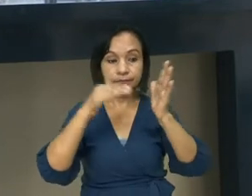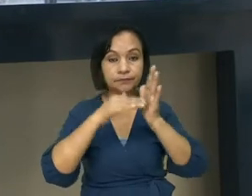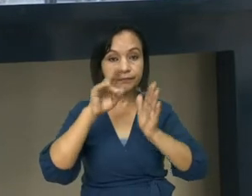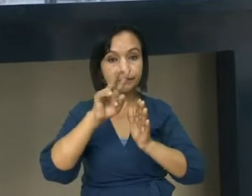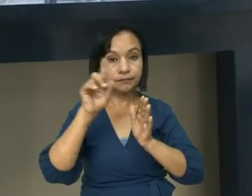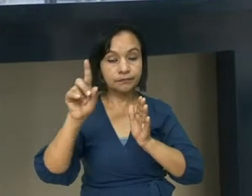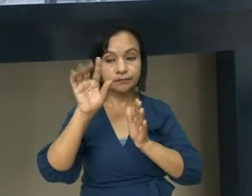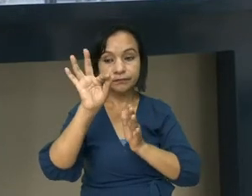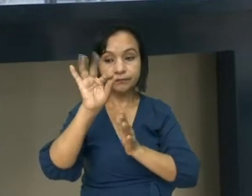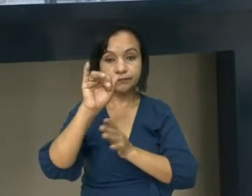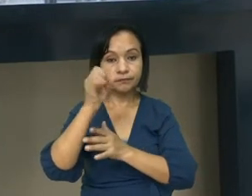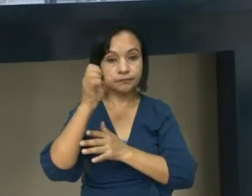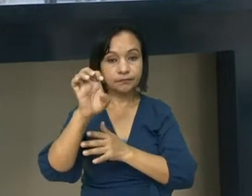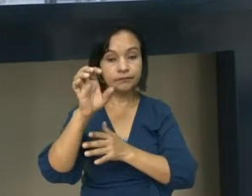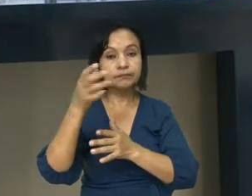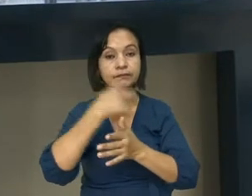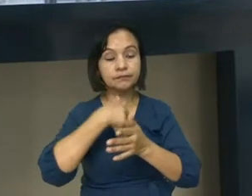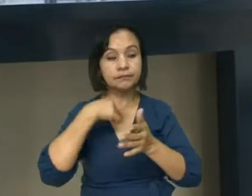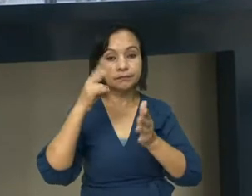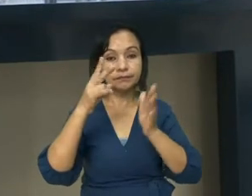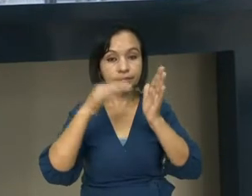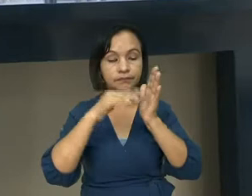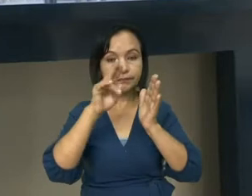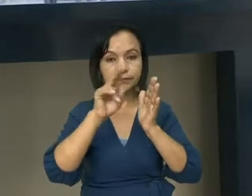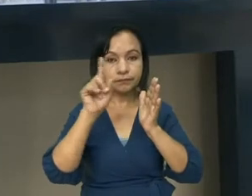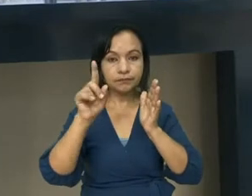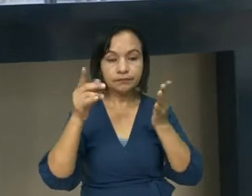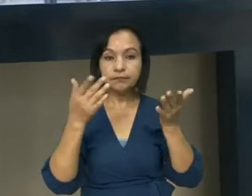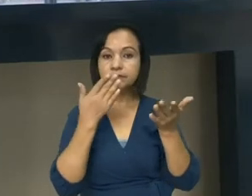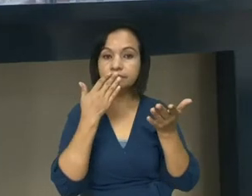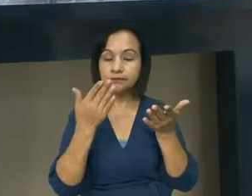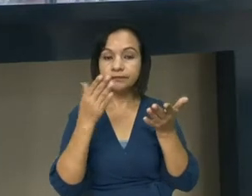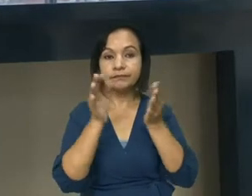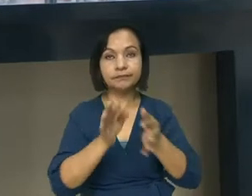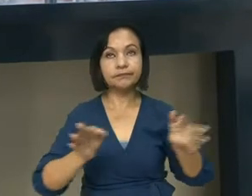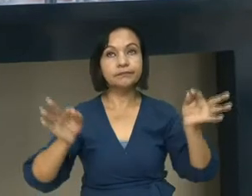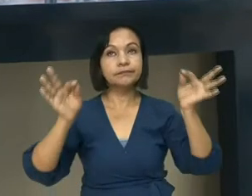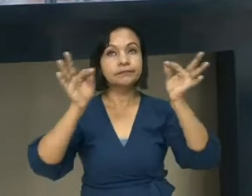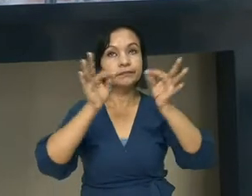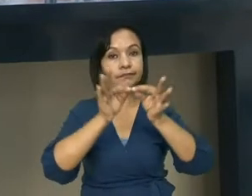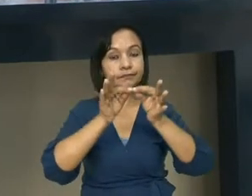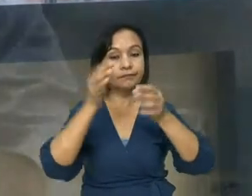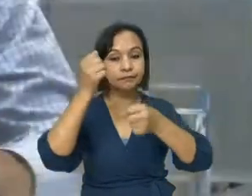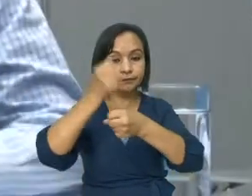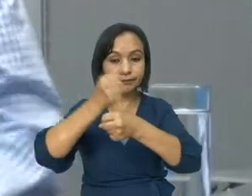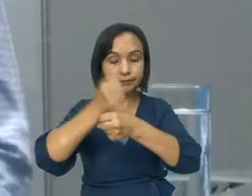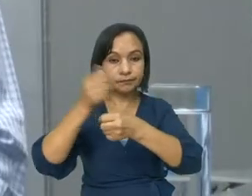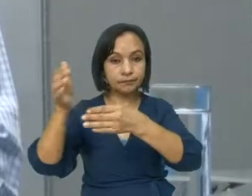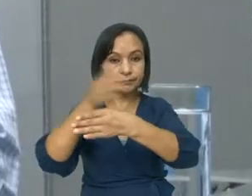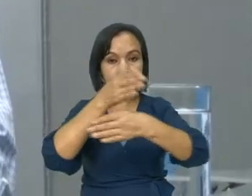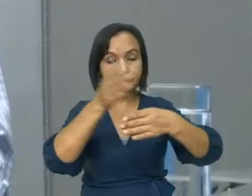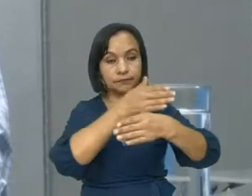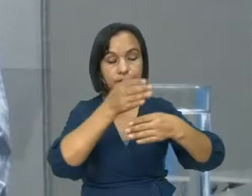FICE. Sí, el 2021 resultó ser muy impactante para las obras de